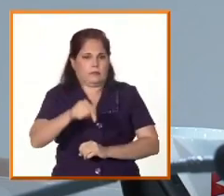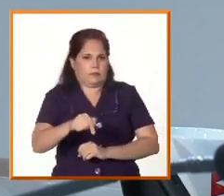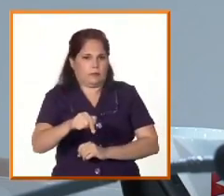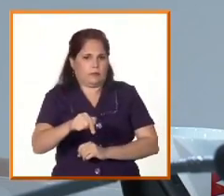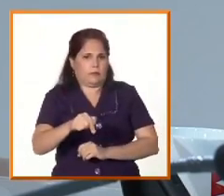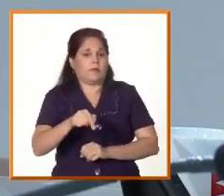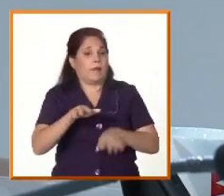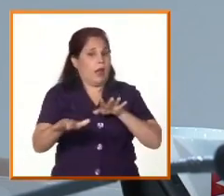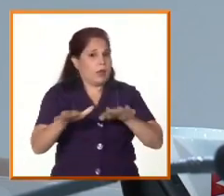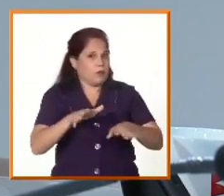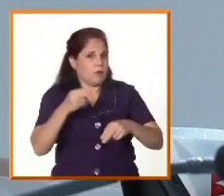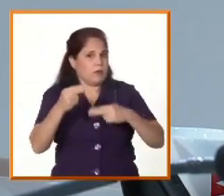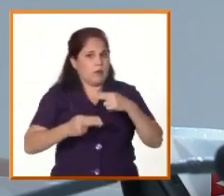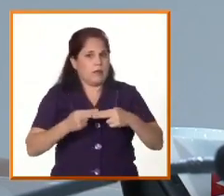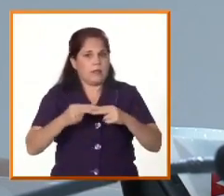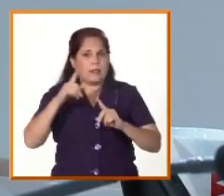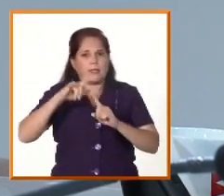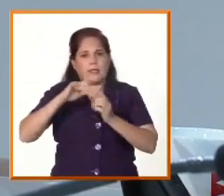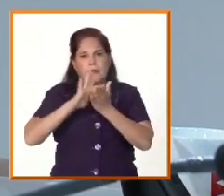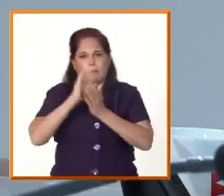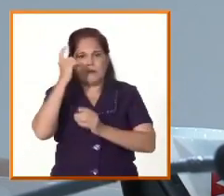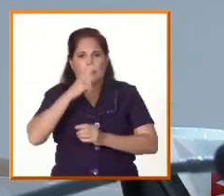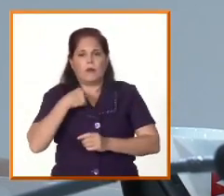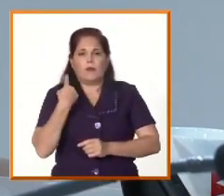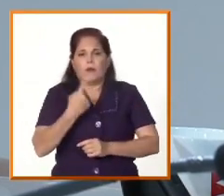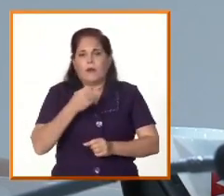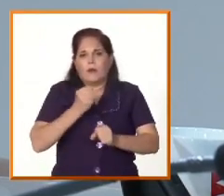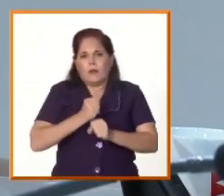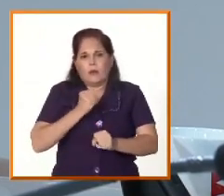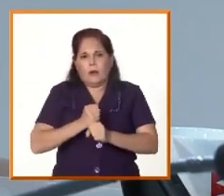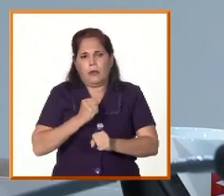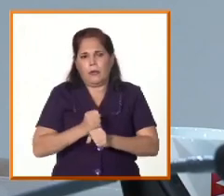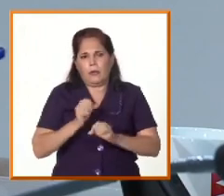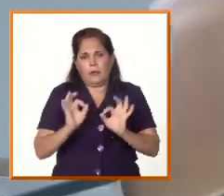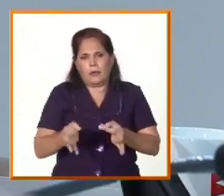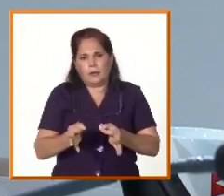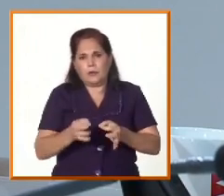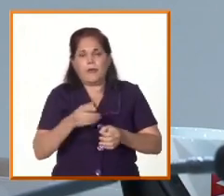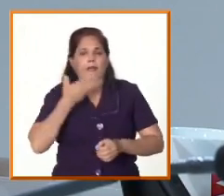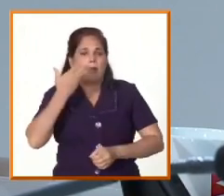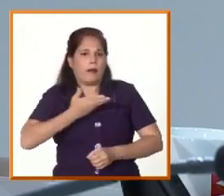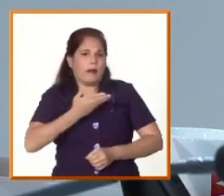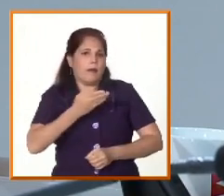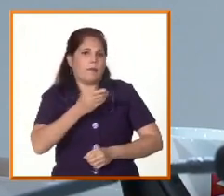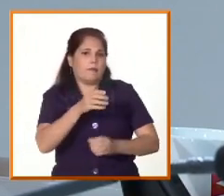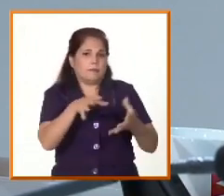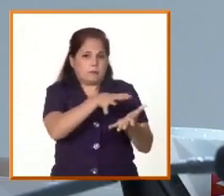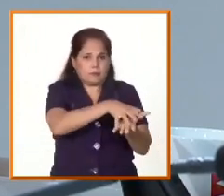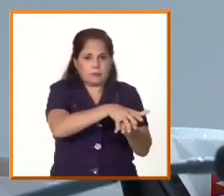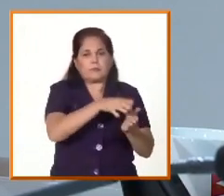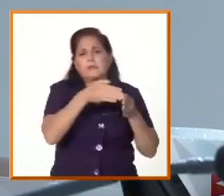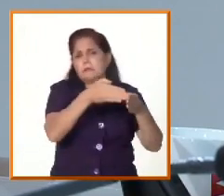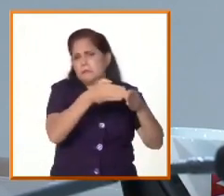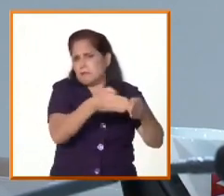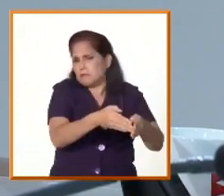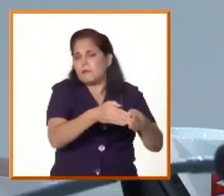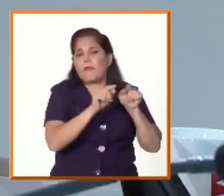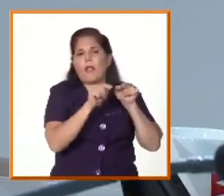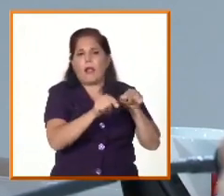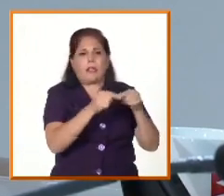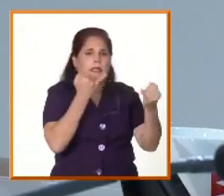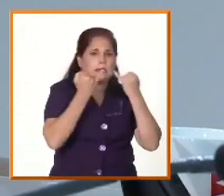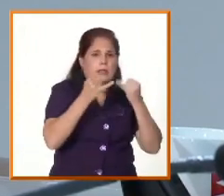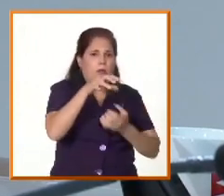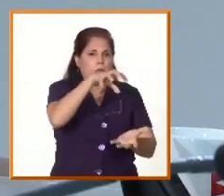una acción que está desarrollando el Sigma y que se está trabajando en ella declarar las bases de pesca como Puerto pesquero de interés local también